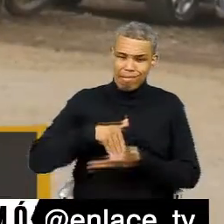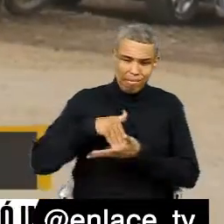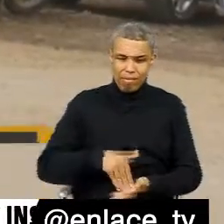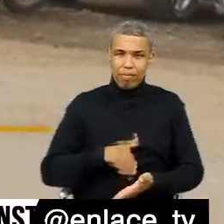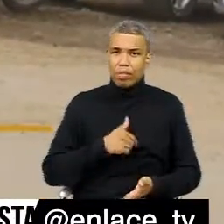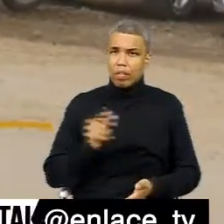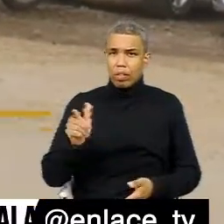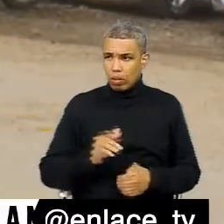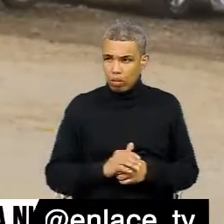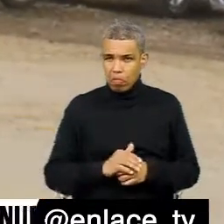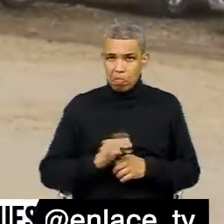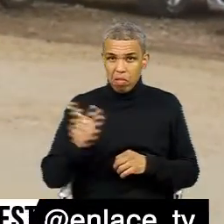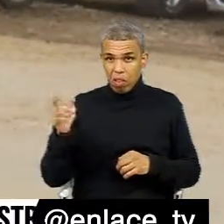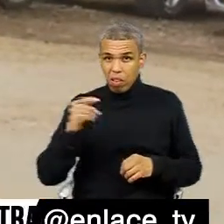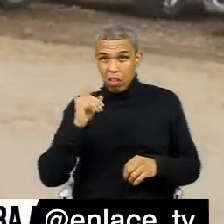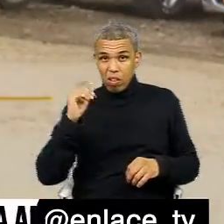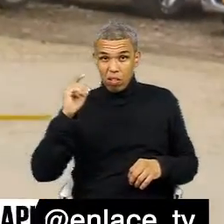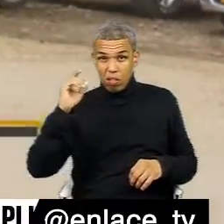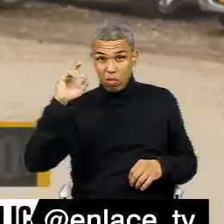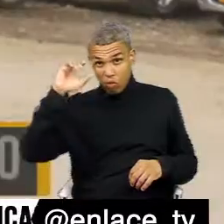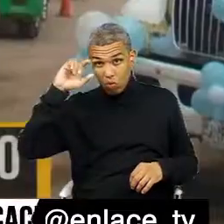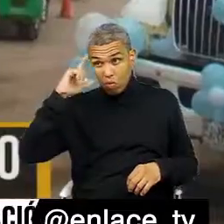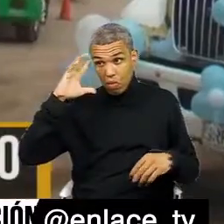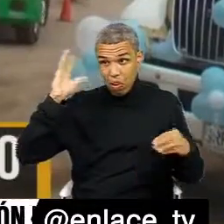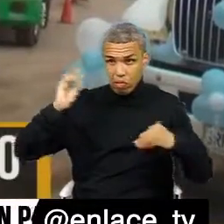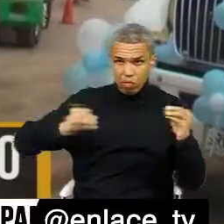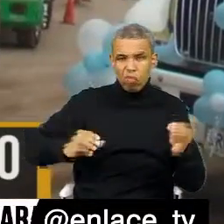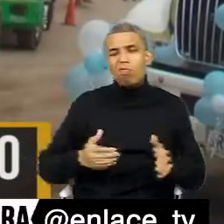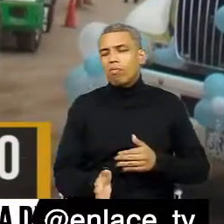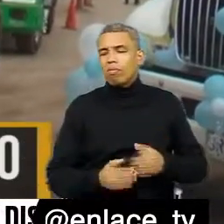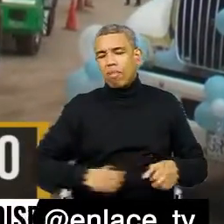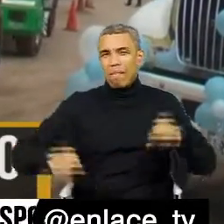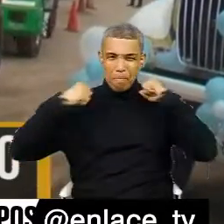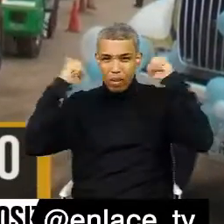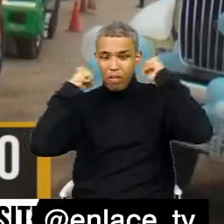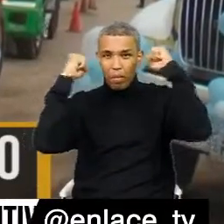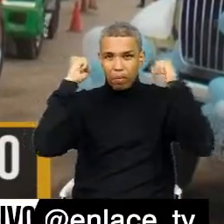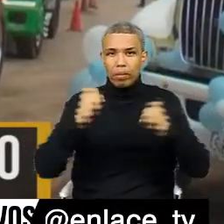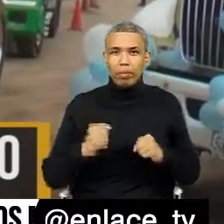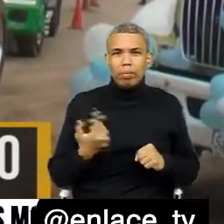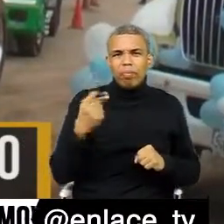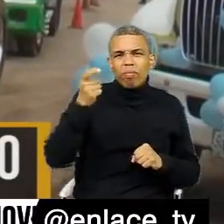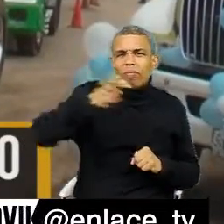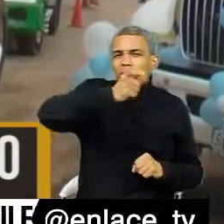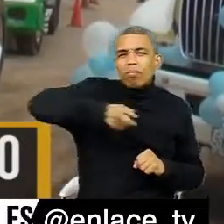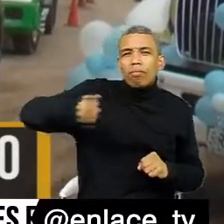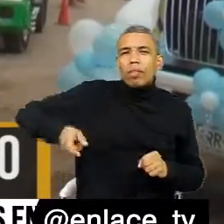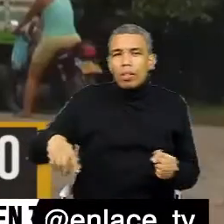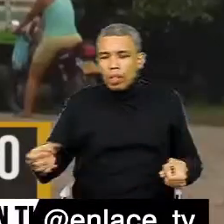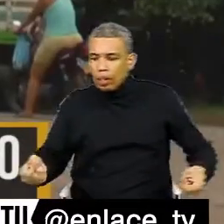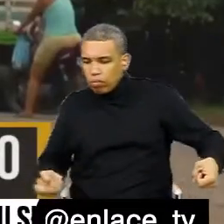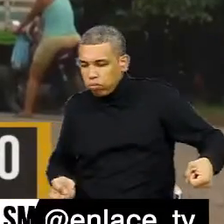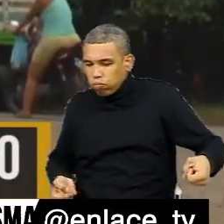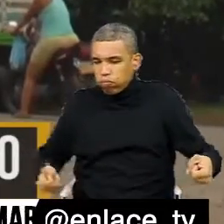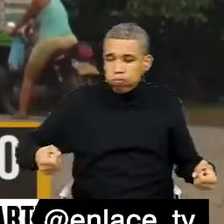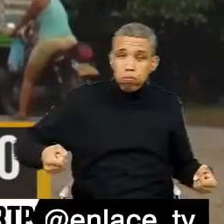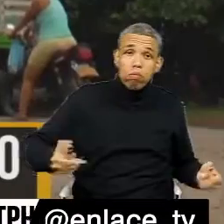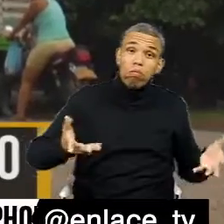de prestar sus servicios en el país. En lo que respecta a Barranca Bermeja, uno de los líderes de la protesta aseguró que las pérdidas en un día son